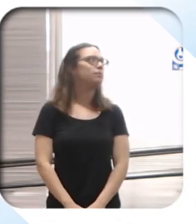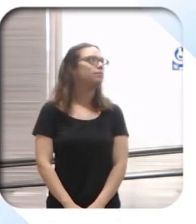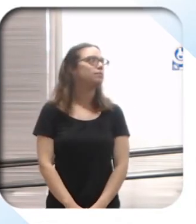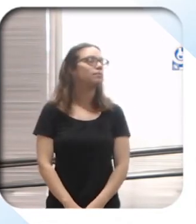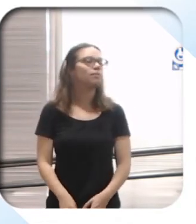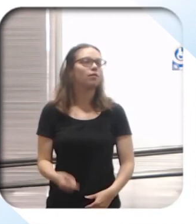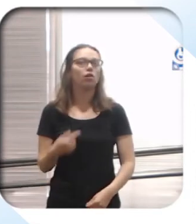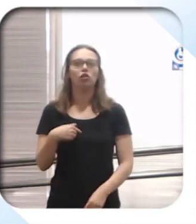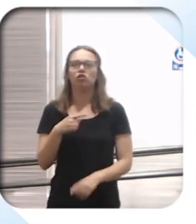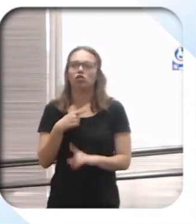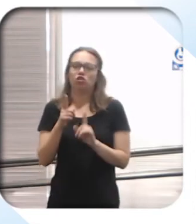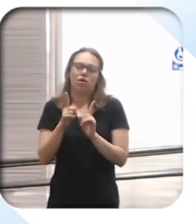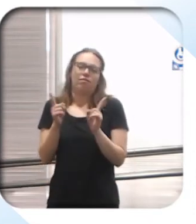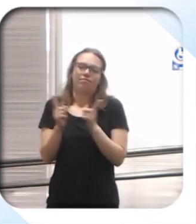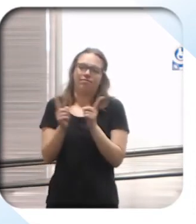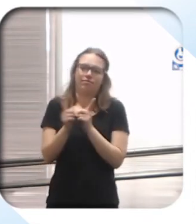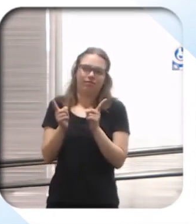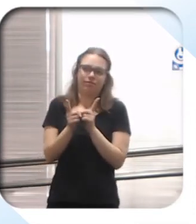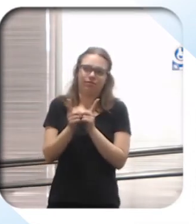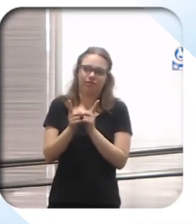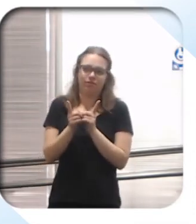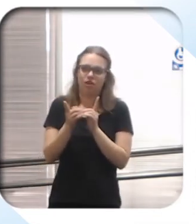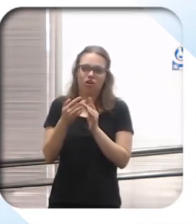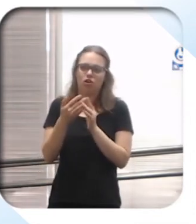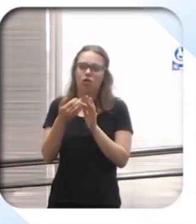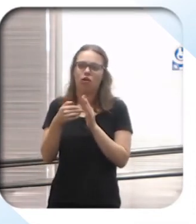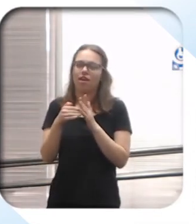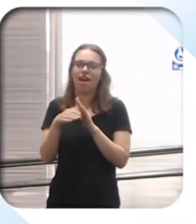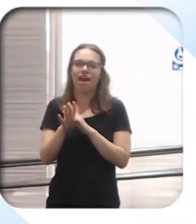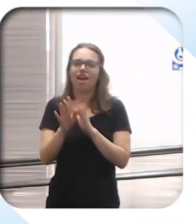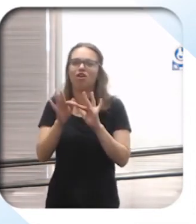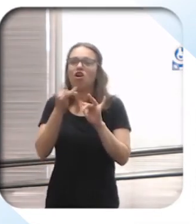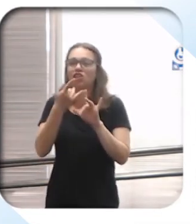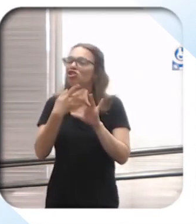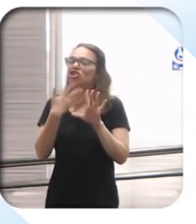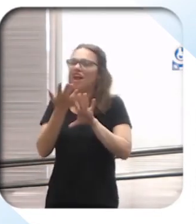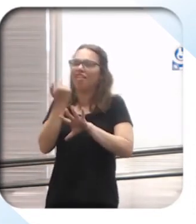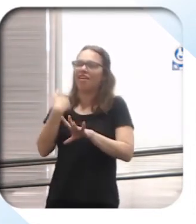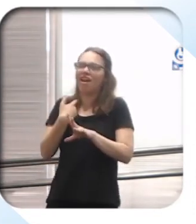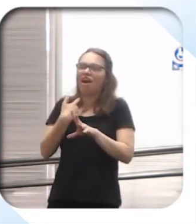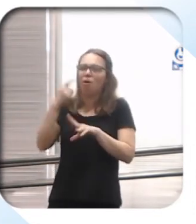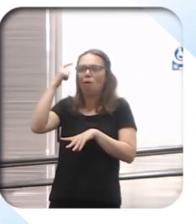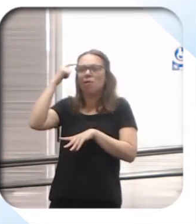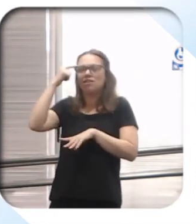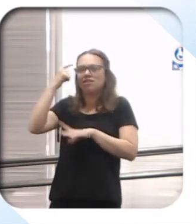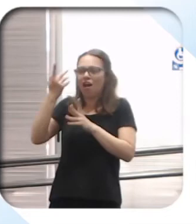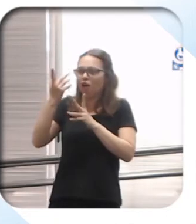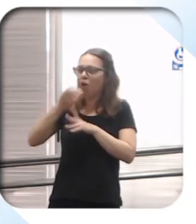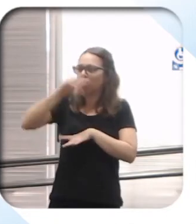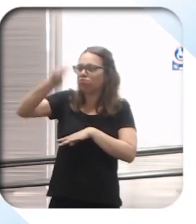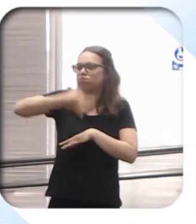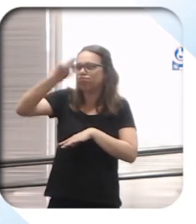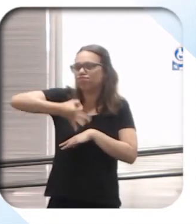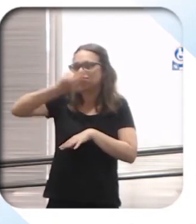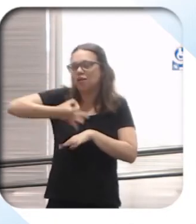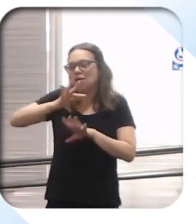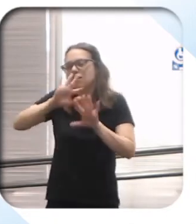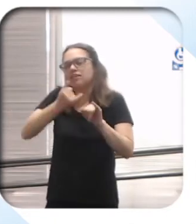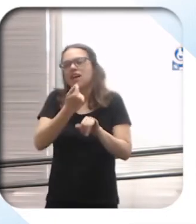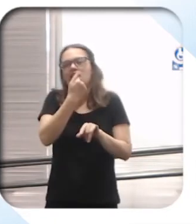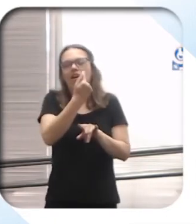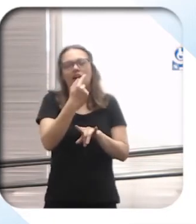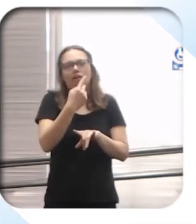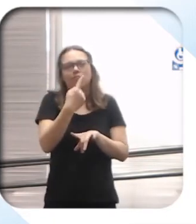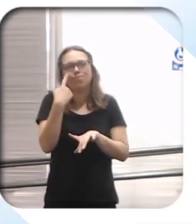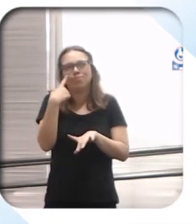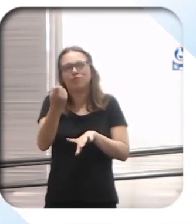Yo voy a hacer un simple resumen. No voy a entrar ni siquiera en lo que iba a exponer porque me parece que está dichas muchas cosas